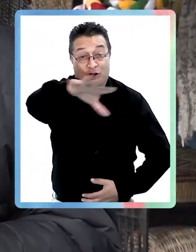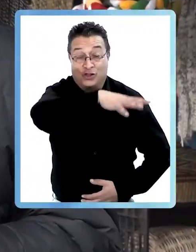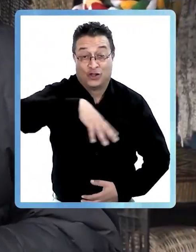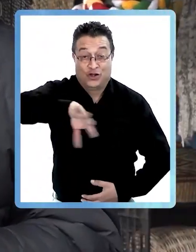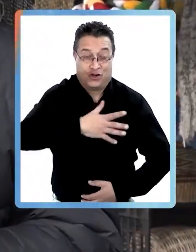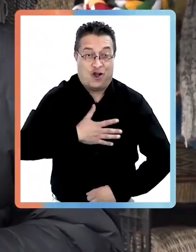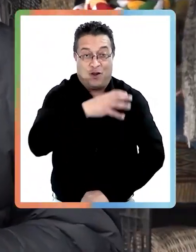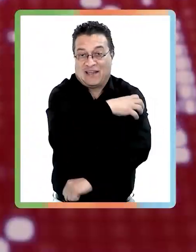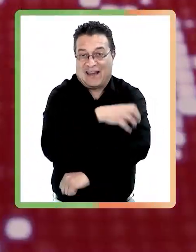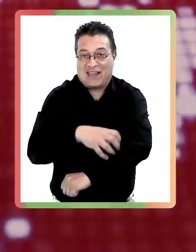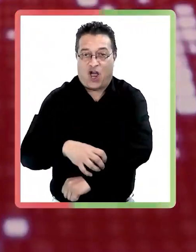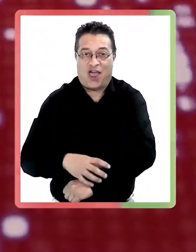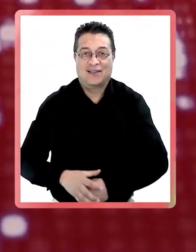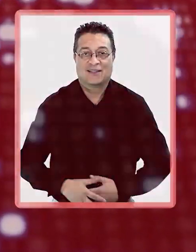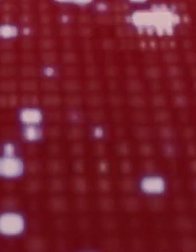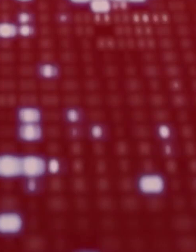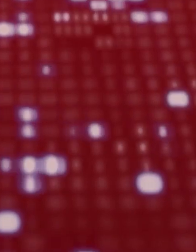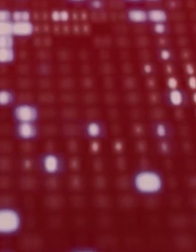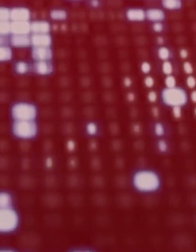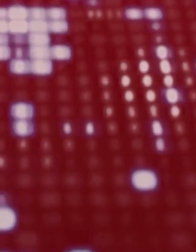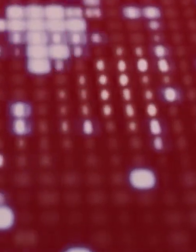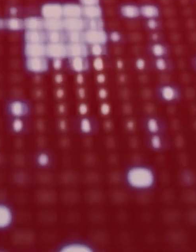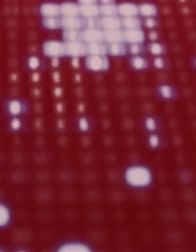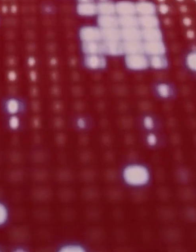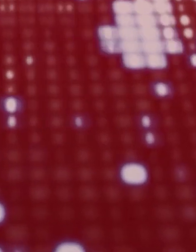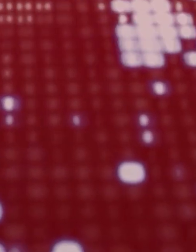Somos las regiones.